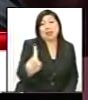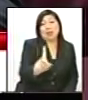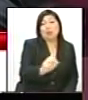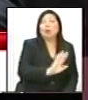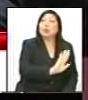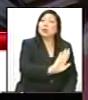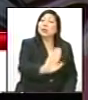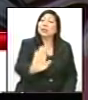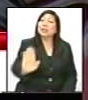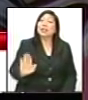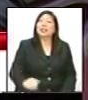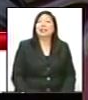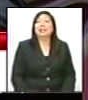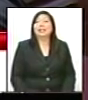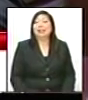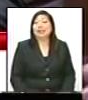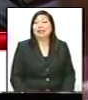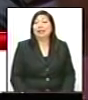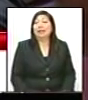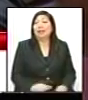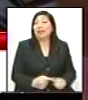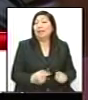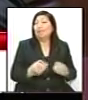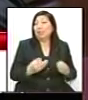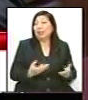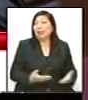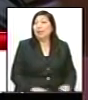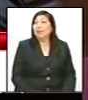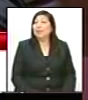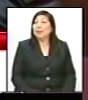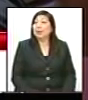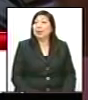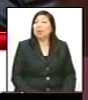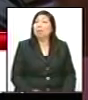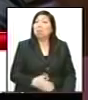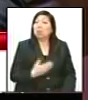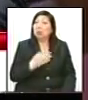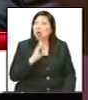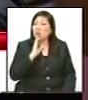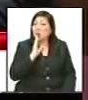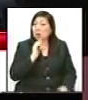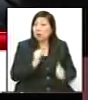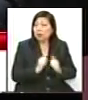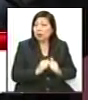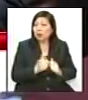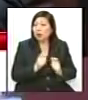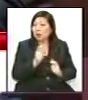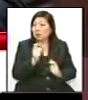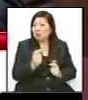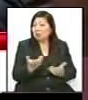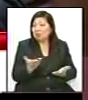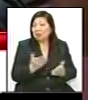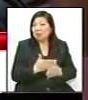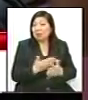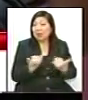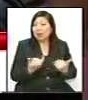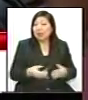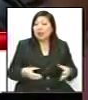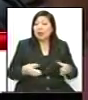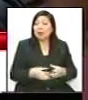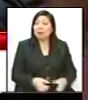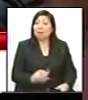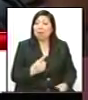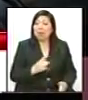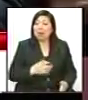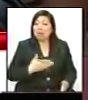y, en realidad, también voy a conversar también con los demás congresistas que son parte de esta comisión para